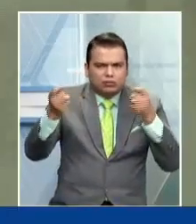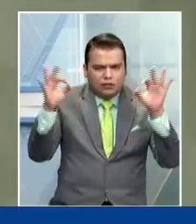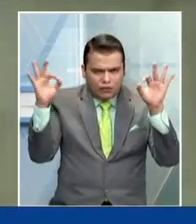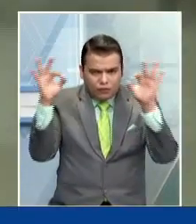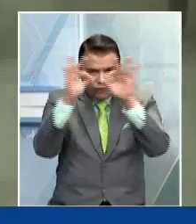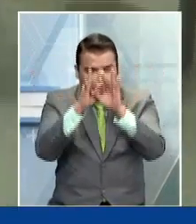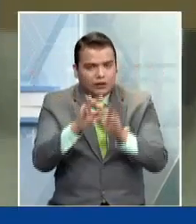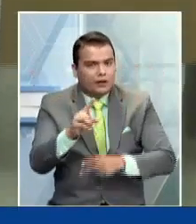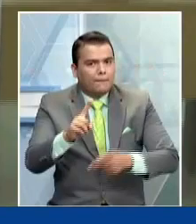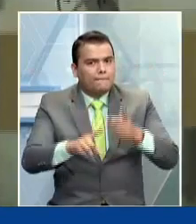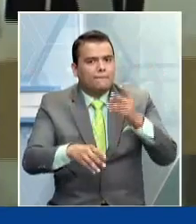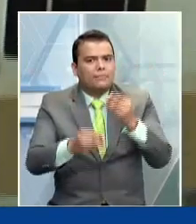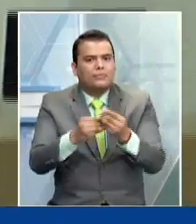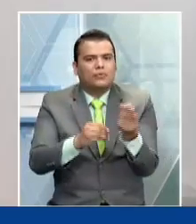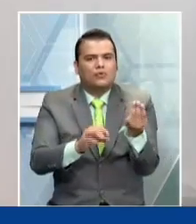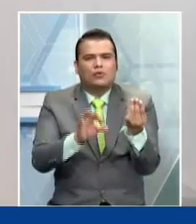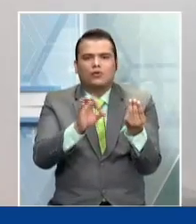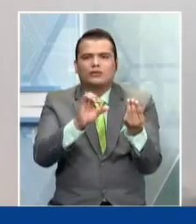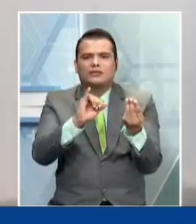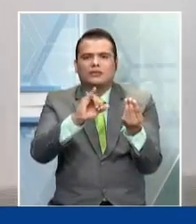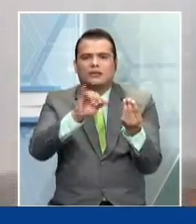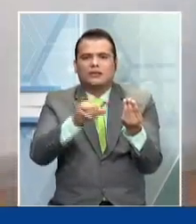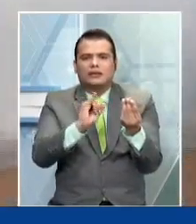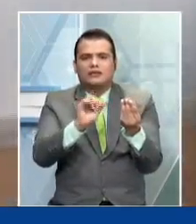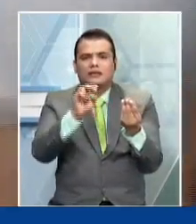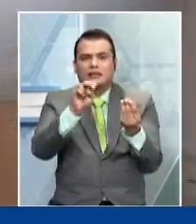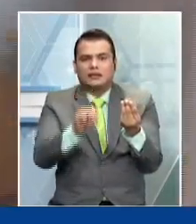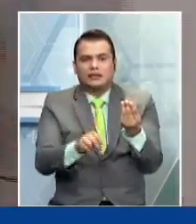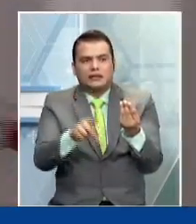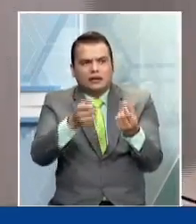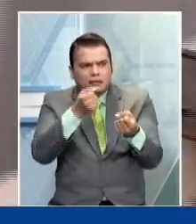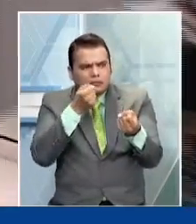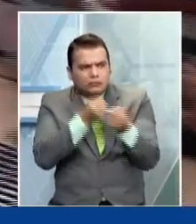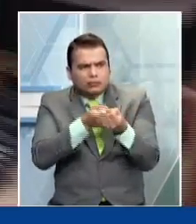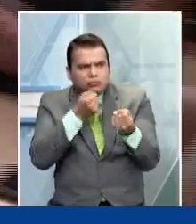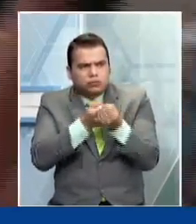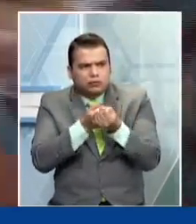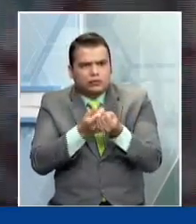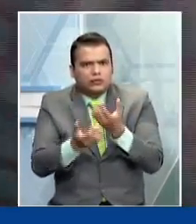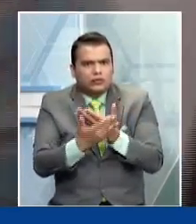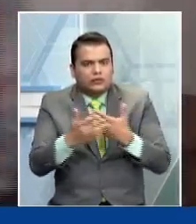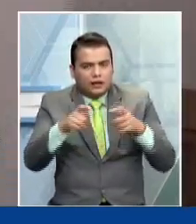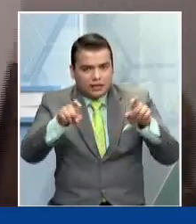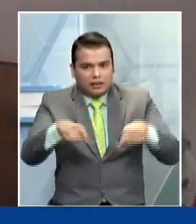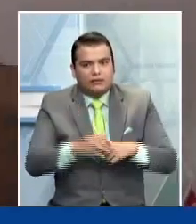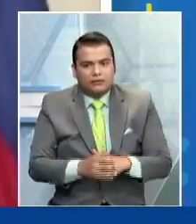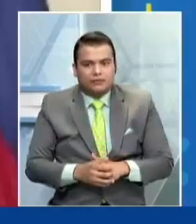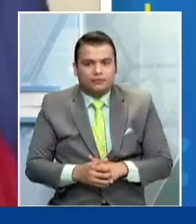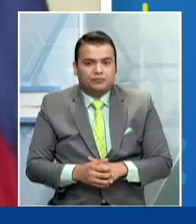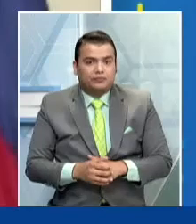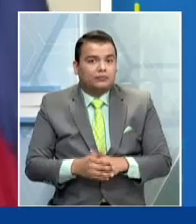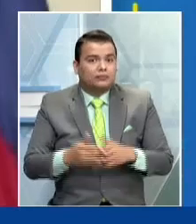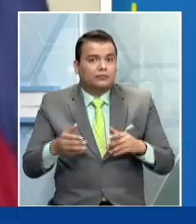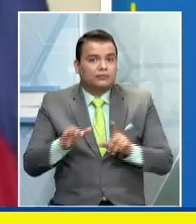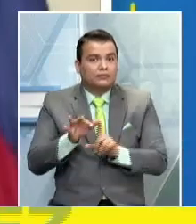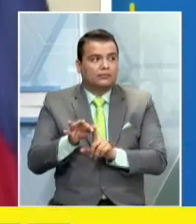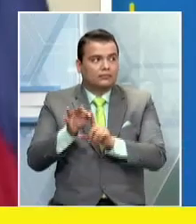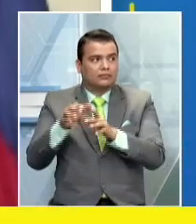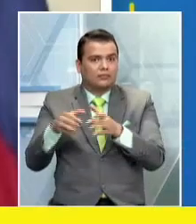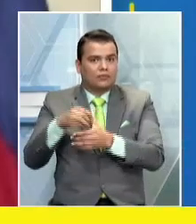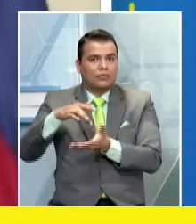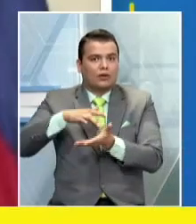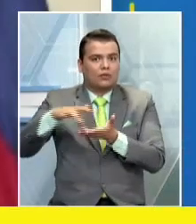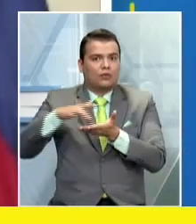será fortalecer a la SIJIN para contrarrestar el crimen organizado. La estamos manejando frente al tema de investigación criminal e inteligencia, donde estamos trabajando muy